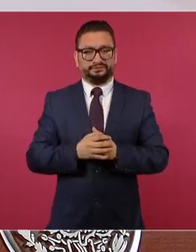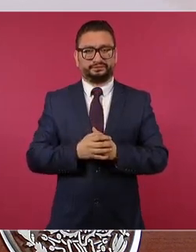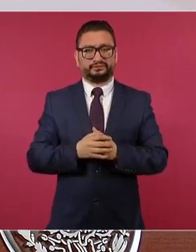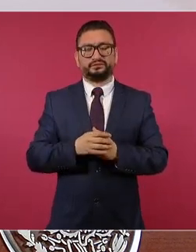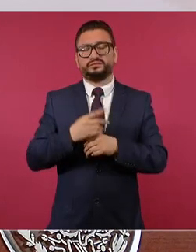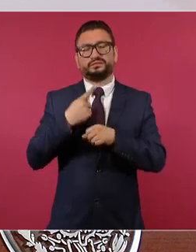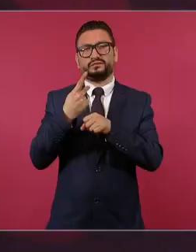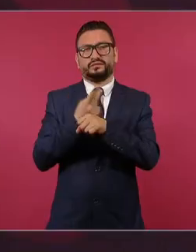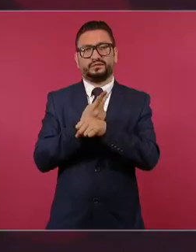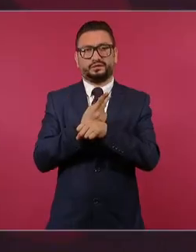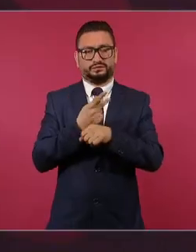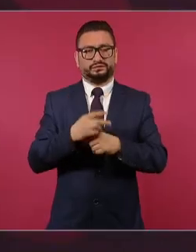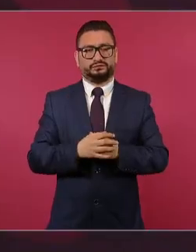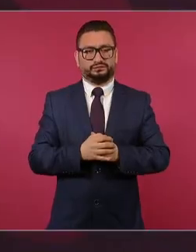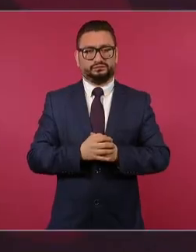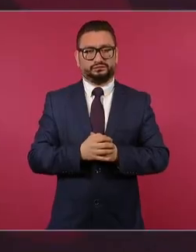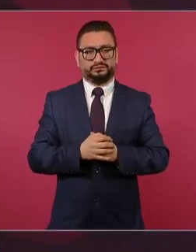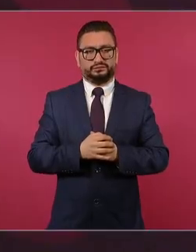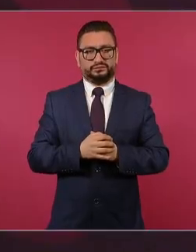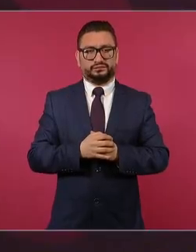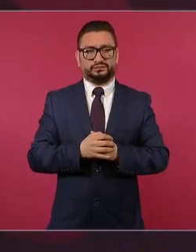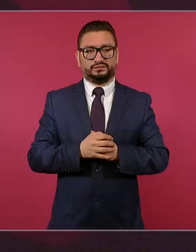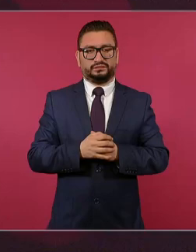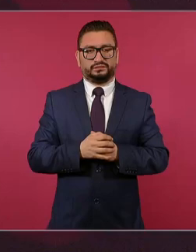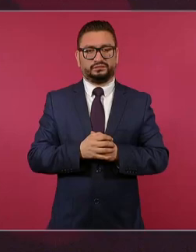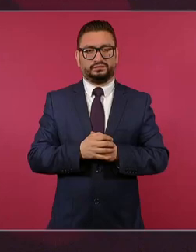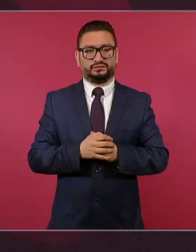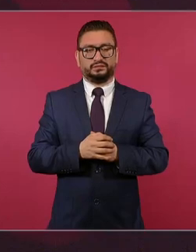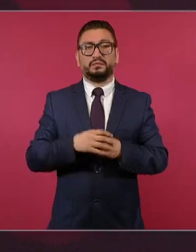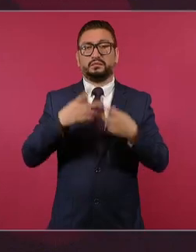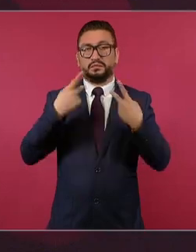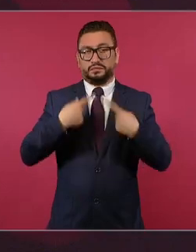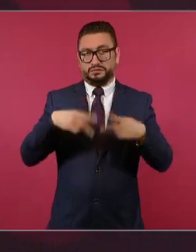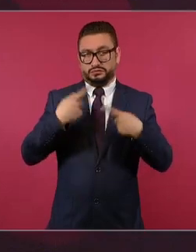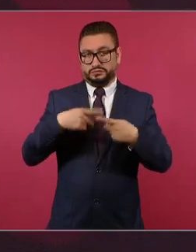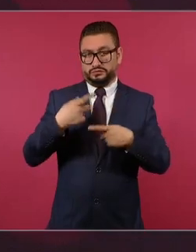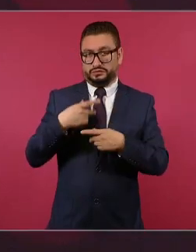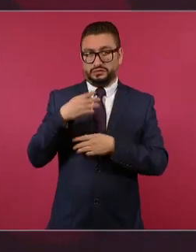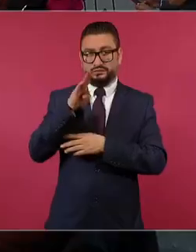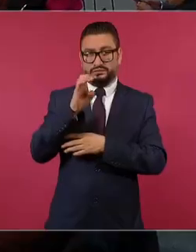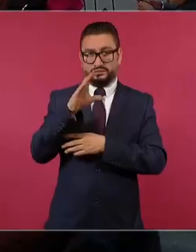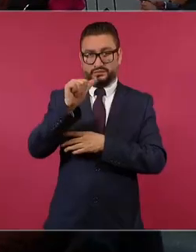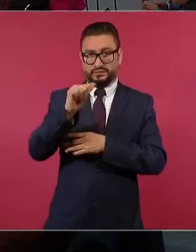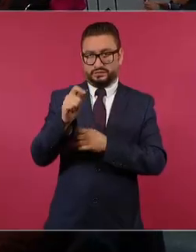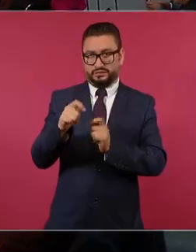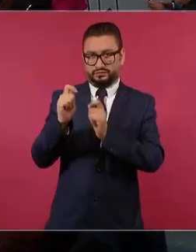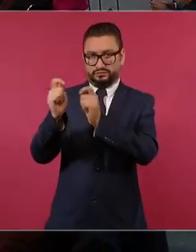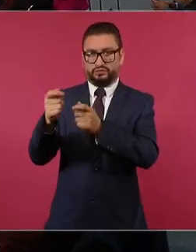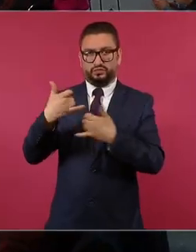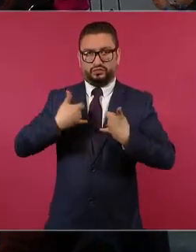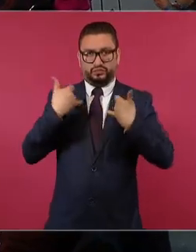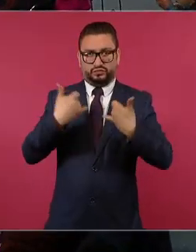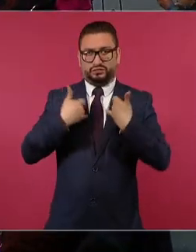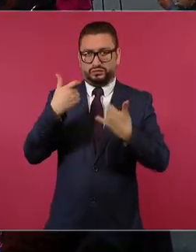de que se mandaba becados a estudiar a los